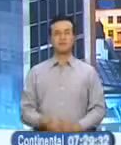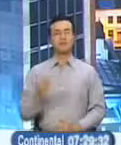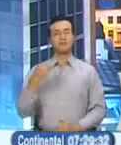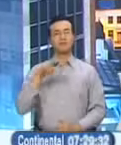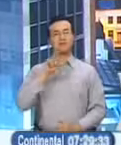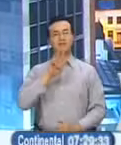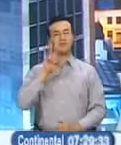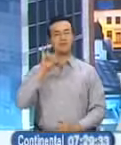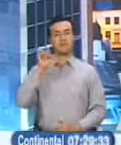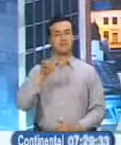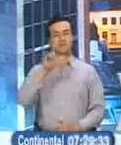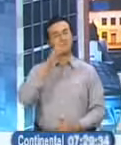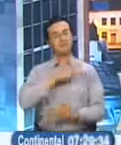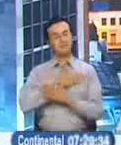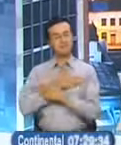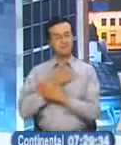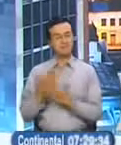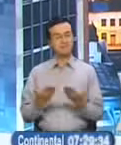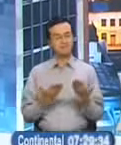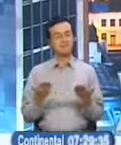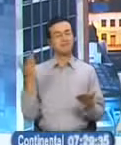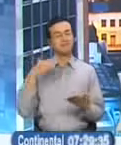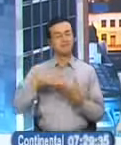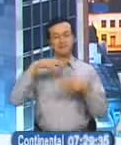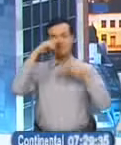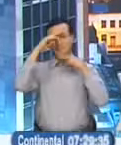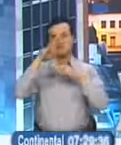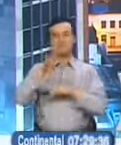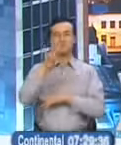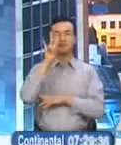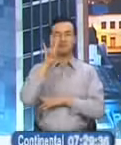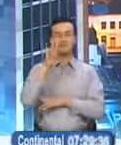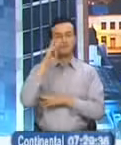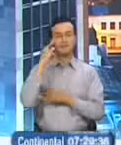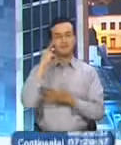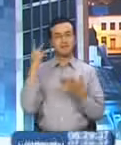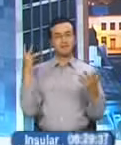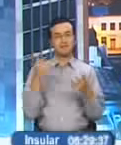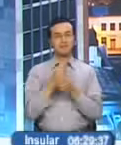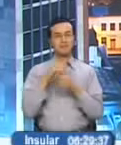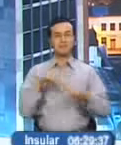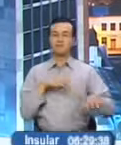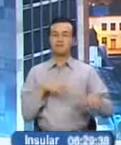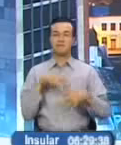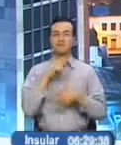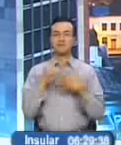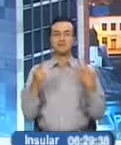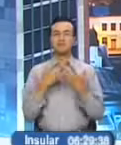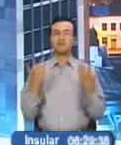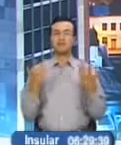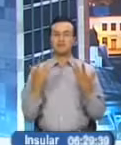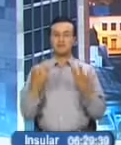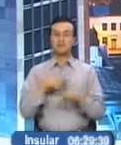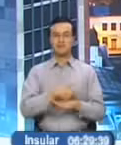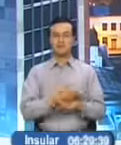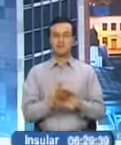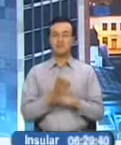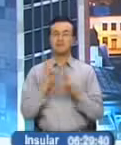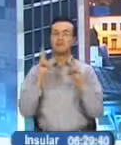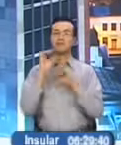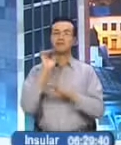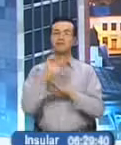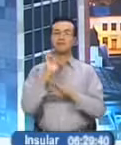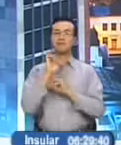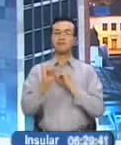Es 27 de julio, bienvenidas y bienvenidos nuevamente a Noticias 7. Aquí hacemos un repaso por aquellos hechos que marcan nuestra jornada, tanto a